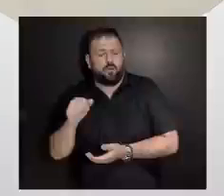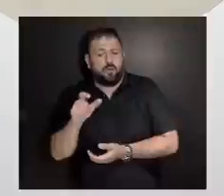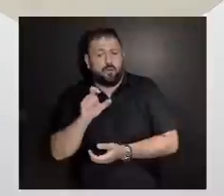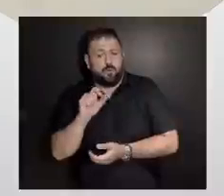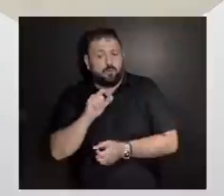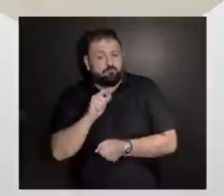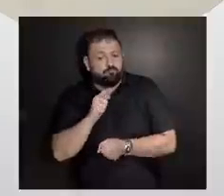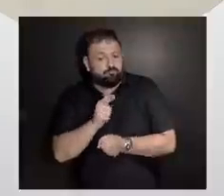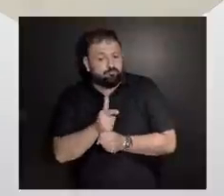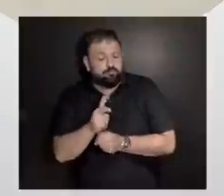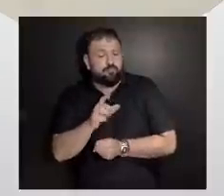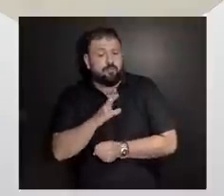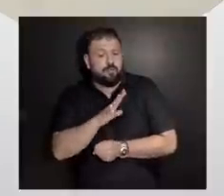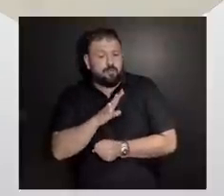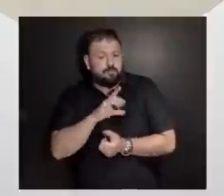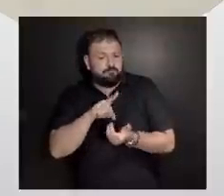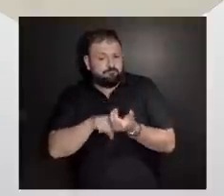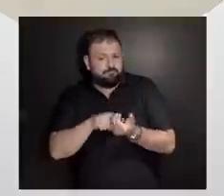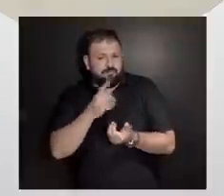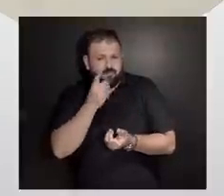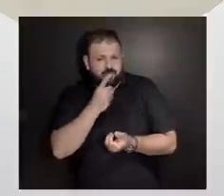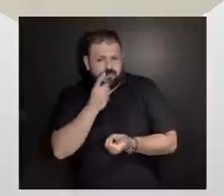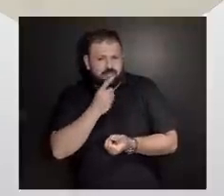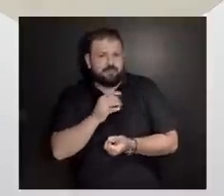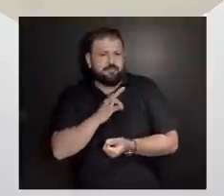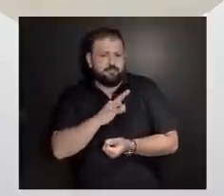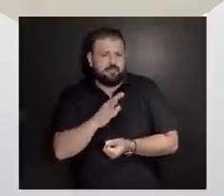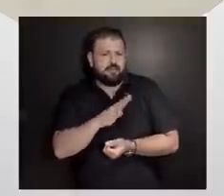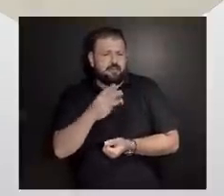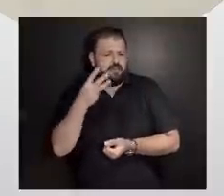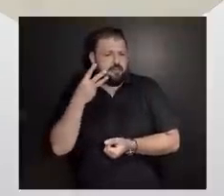1, podemos clasificarlo en tres grandes